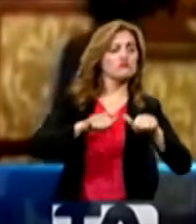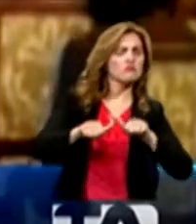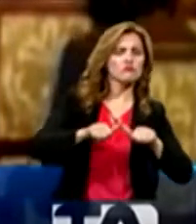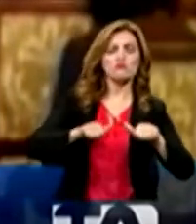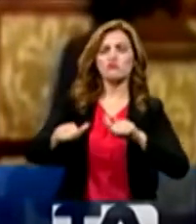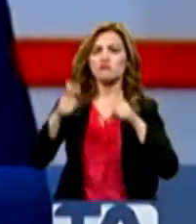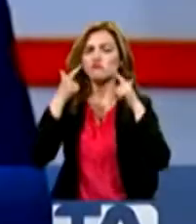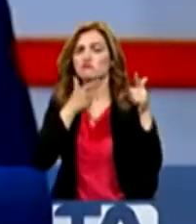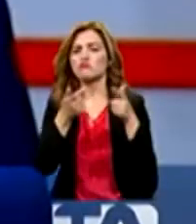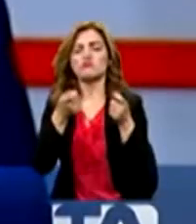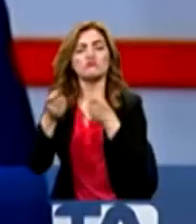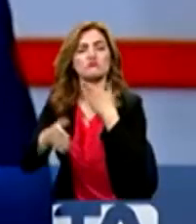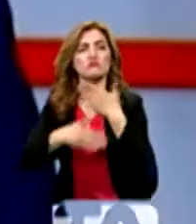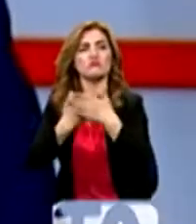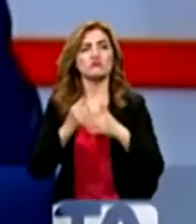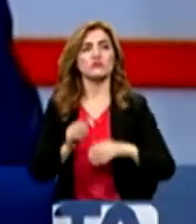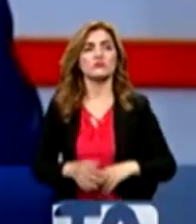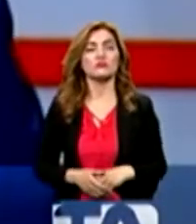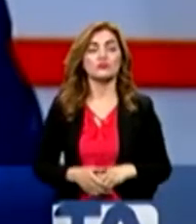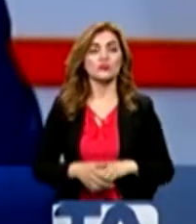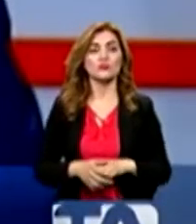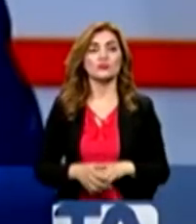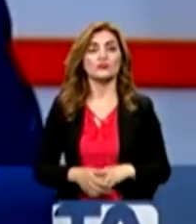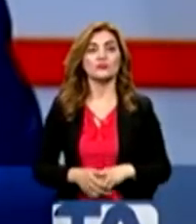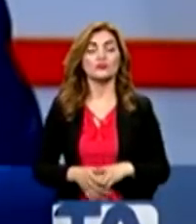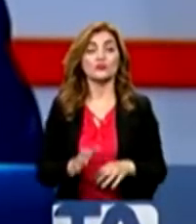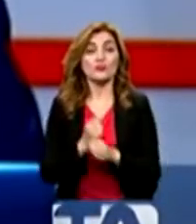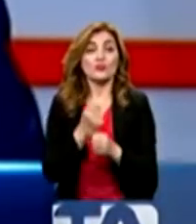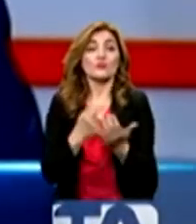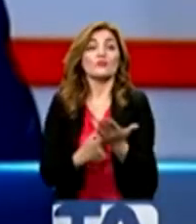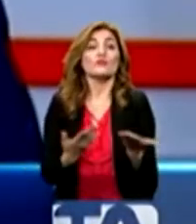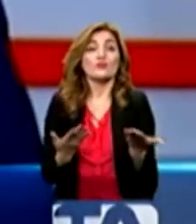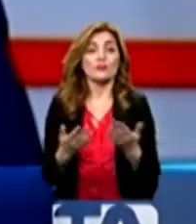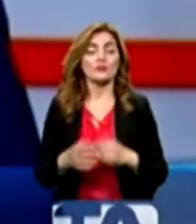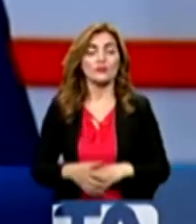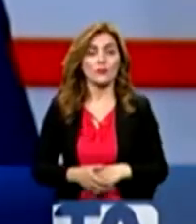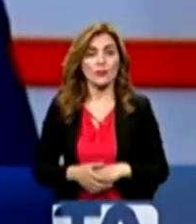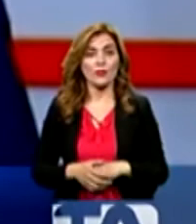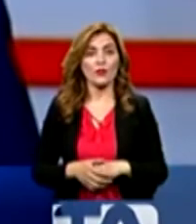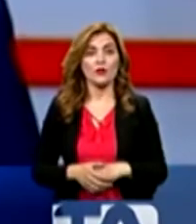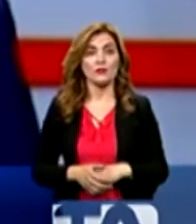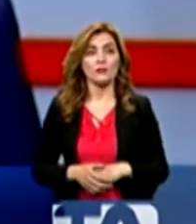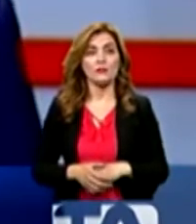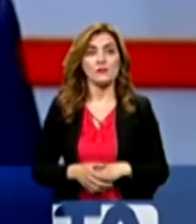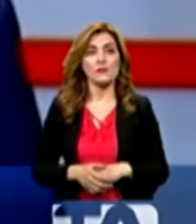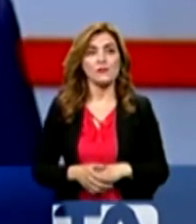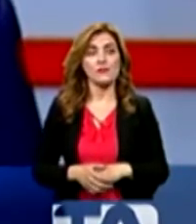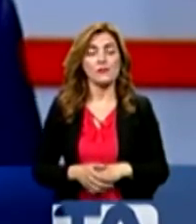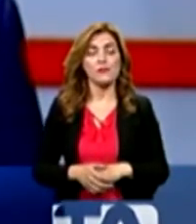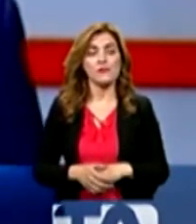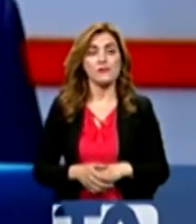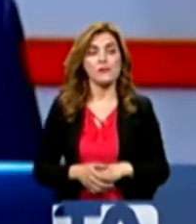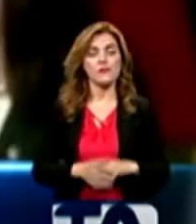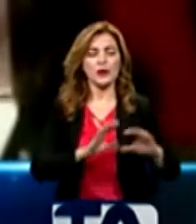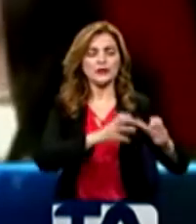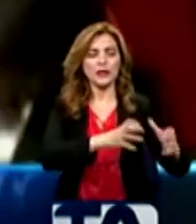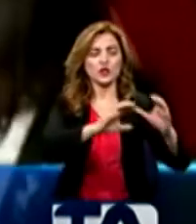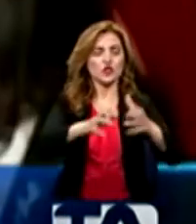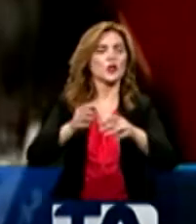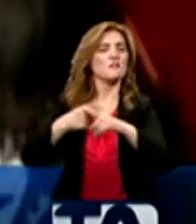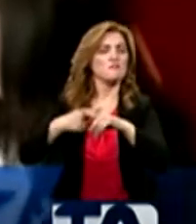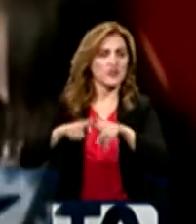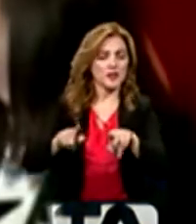función ejecutiva. En la práctica, lo que nosotros estamos tratando es de optimizar los esfuerzos por cada sector. El